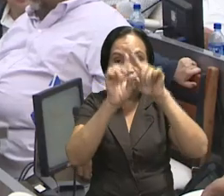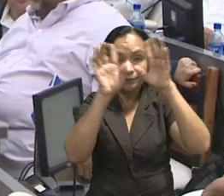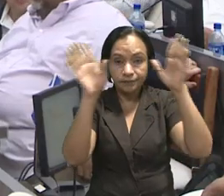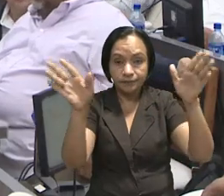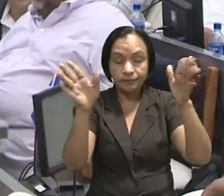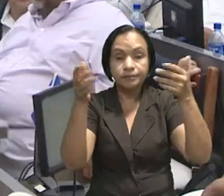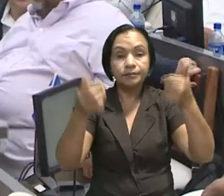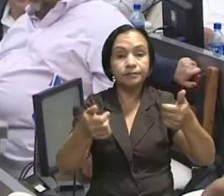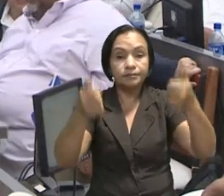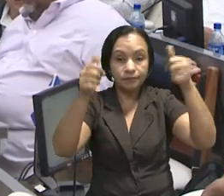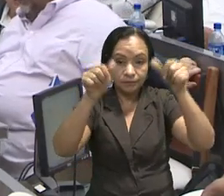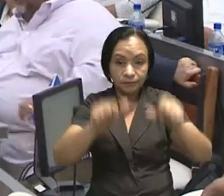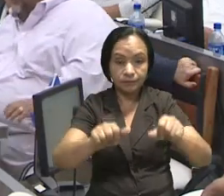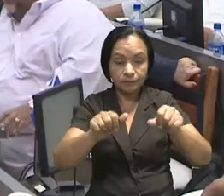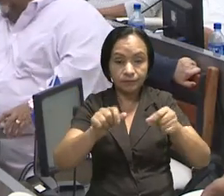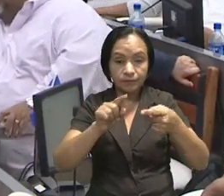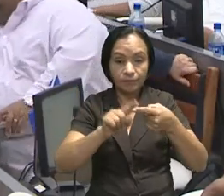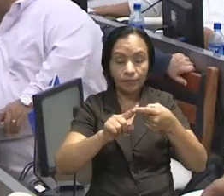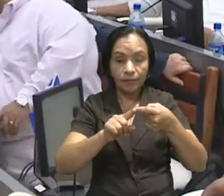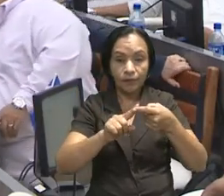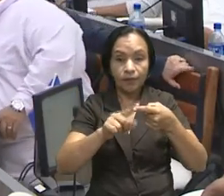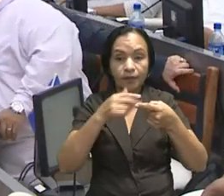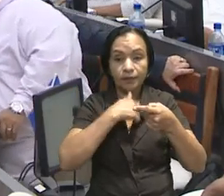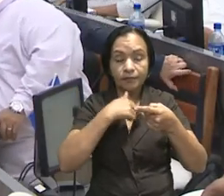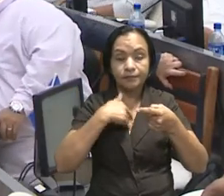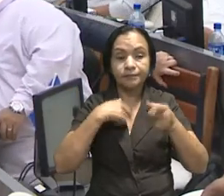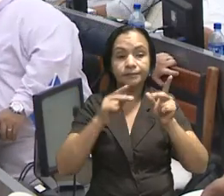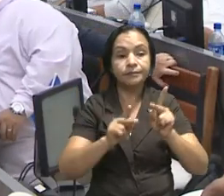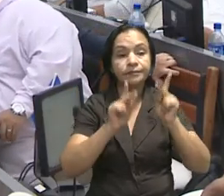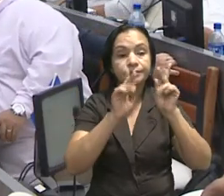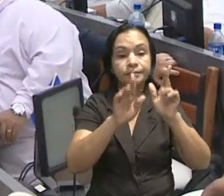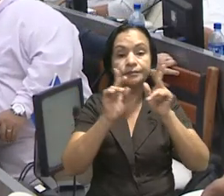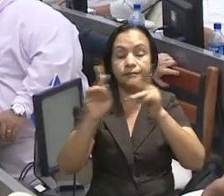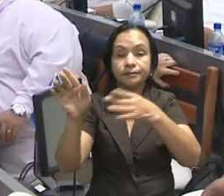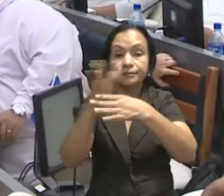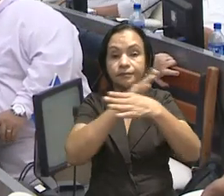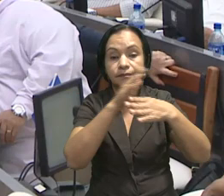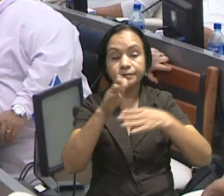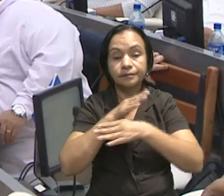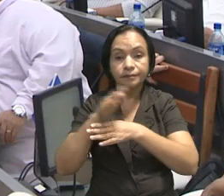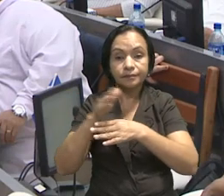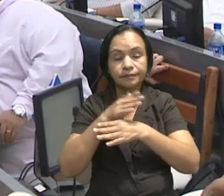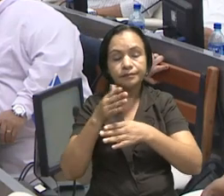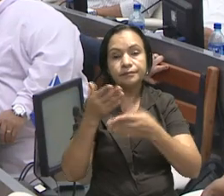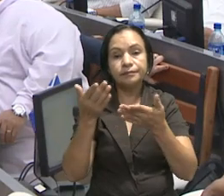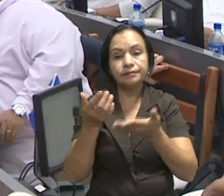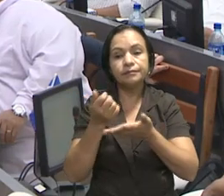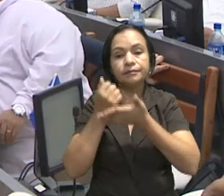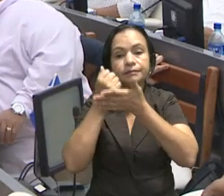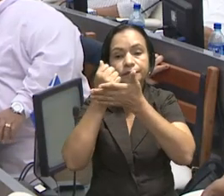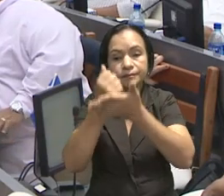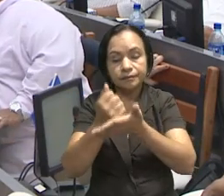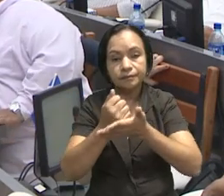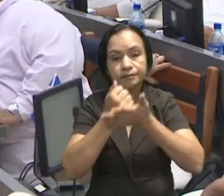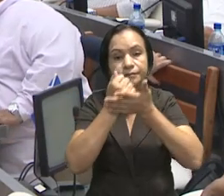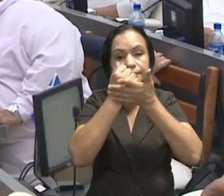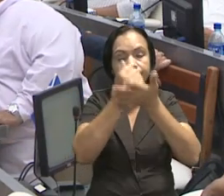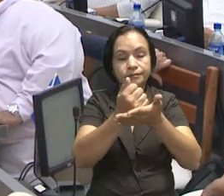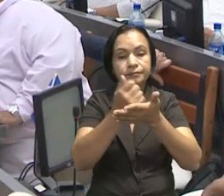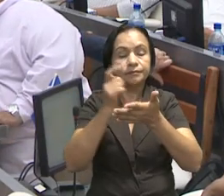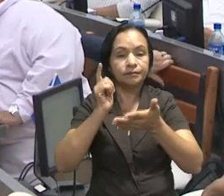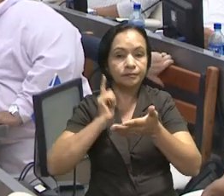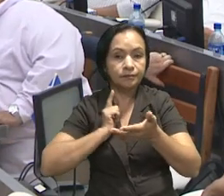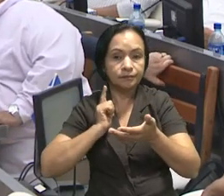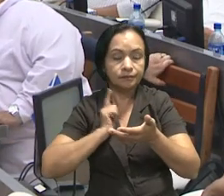y establecido que lógicamente han sido personas que de una u otra forma han dejado y dejan y